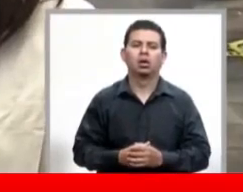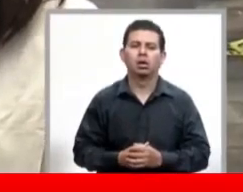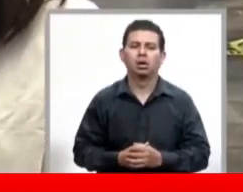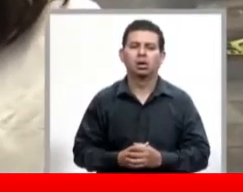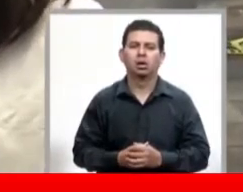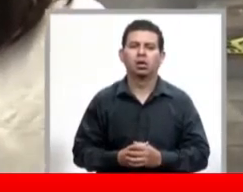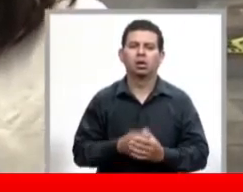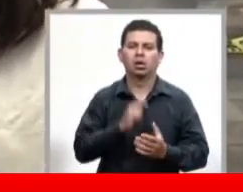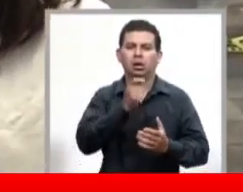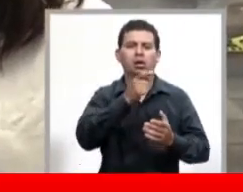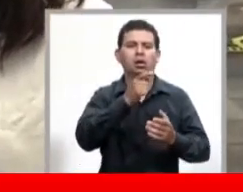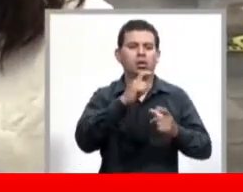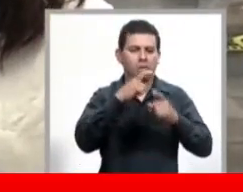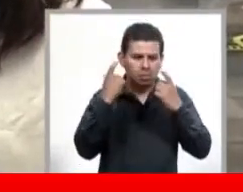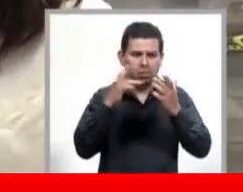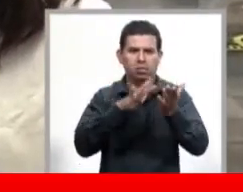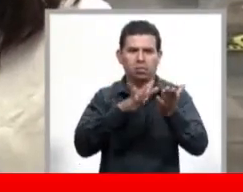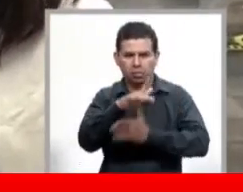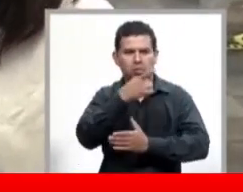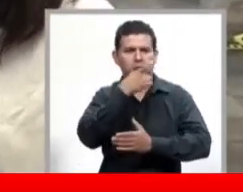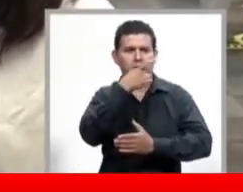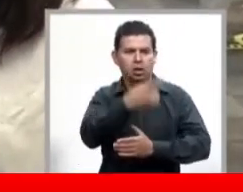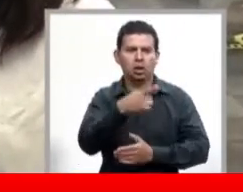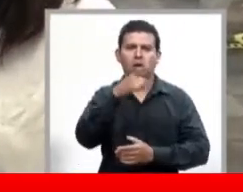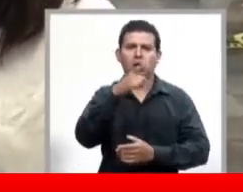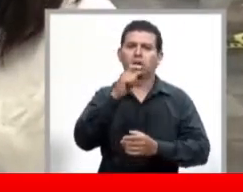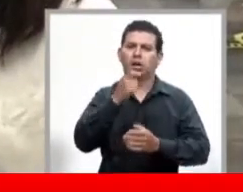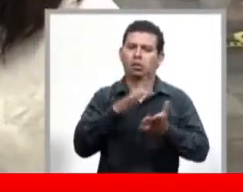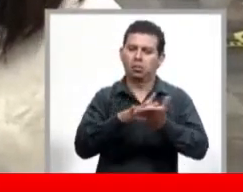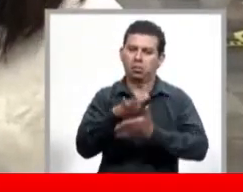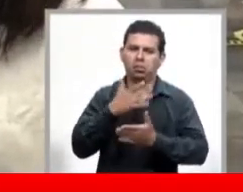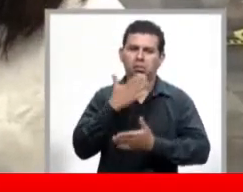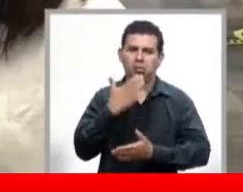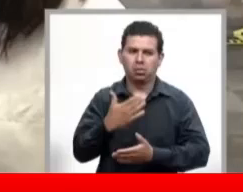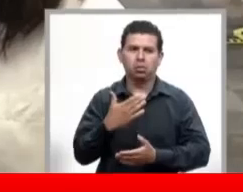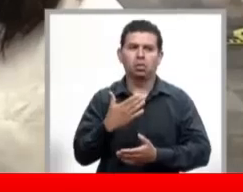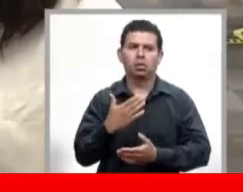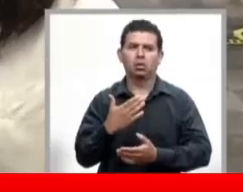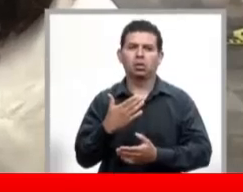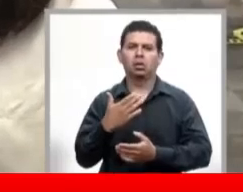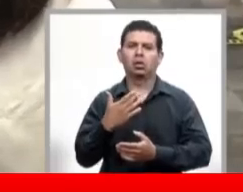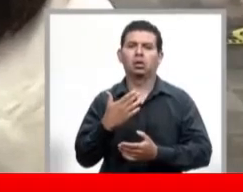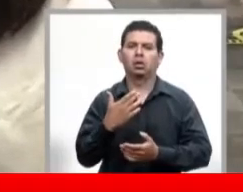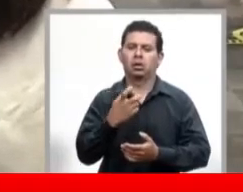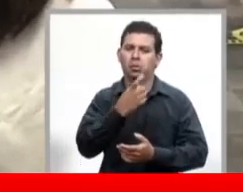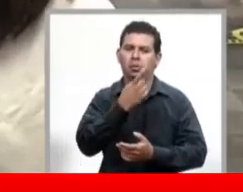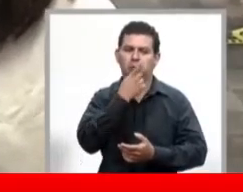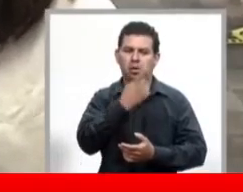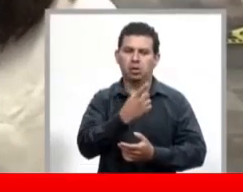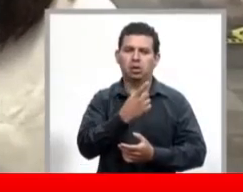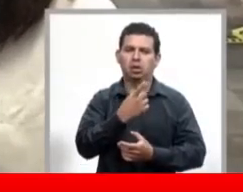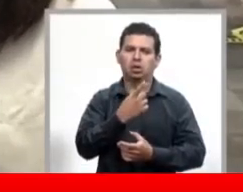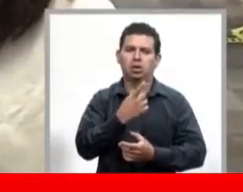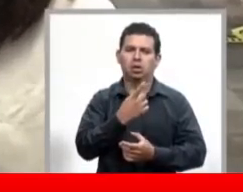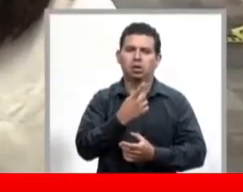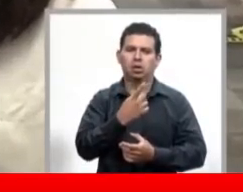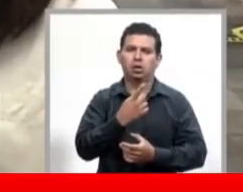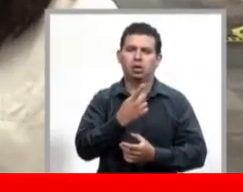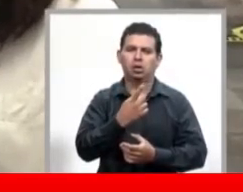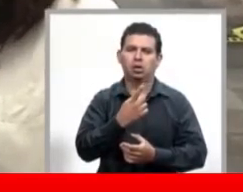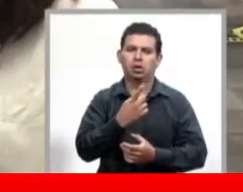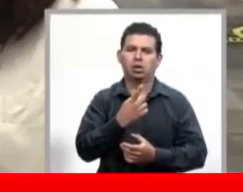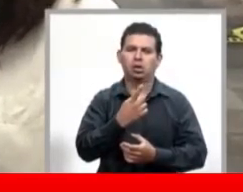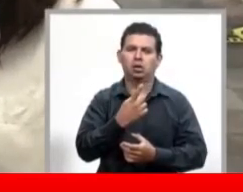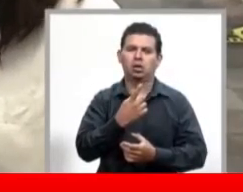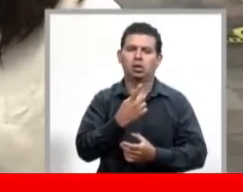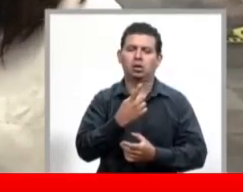los apoyos, como se han mencionado. Si hablamos, y como lo comentó hace unos momentos, que esto se vislumbra que una